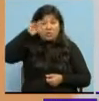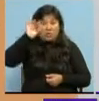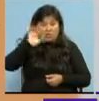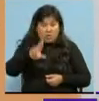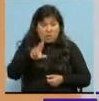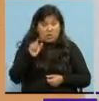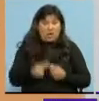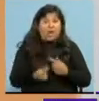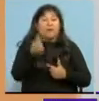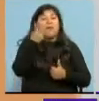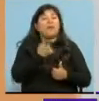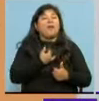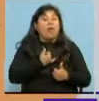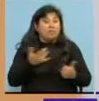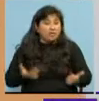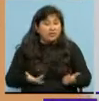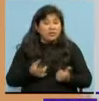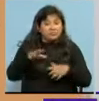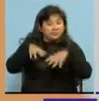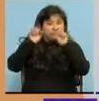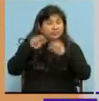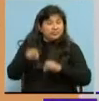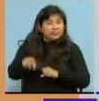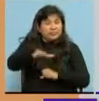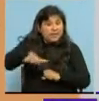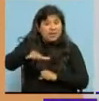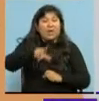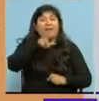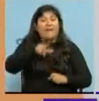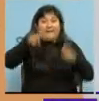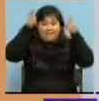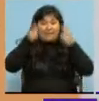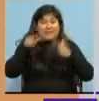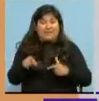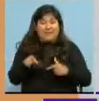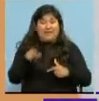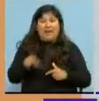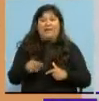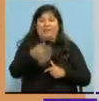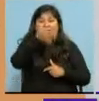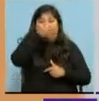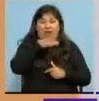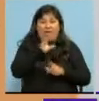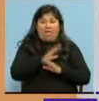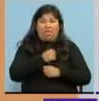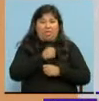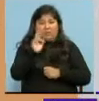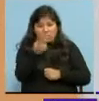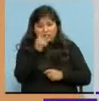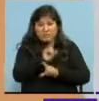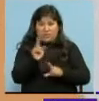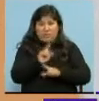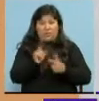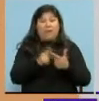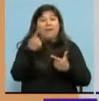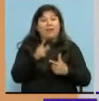en til perdón en reyes ese no estaba envenenado sino que había recibido los perdigones tenía tres